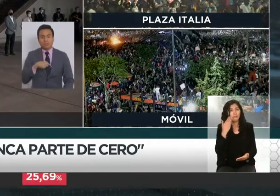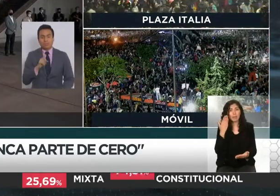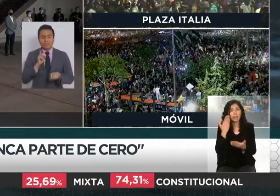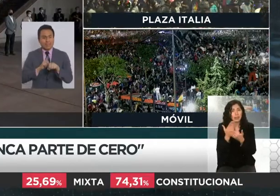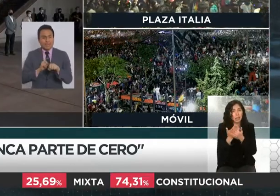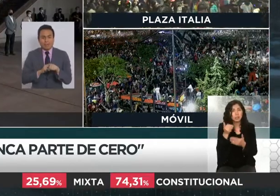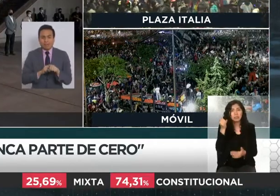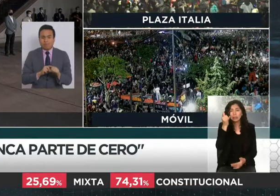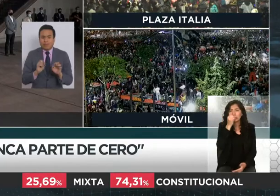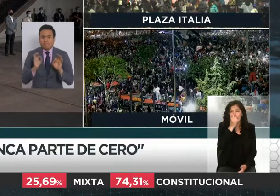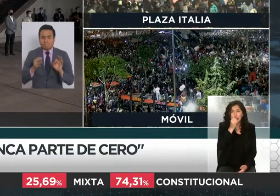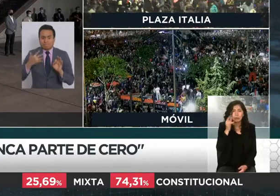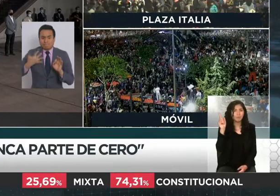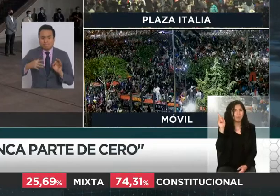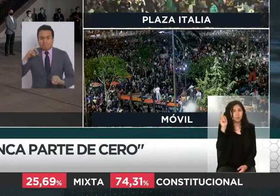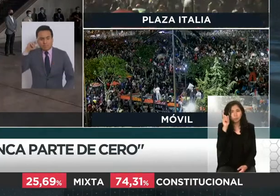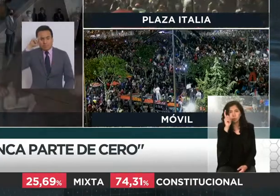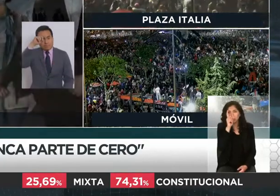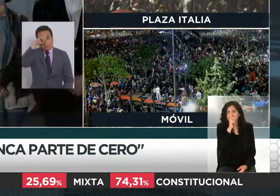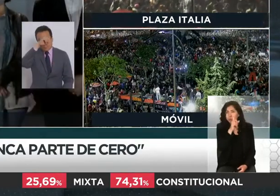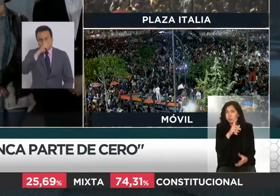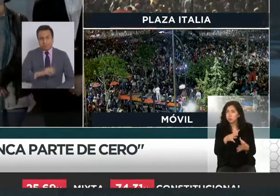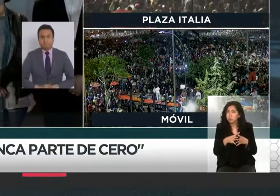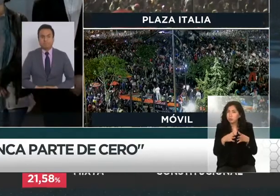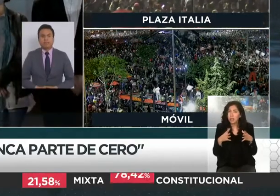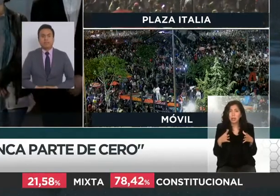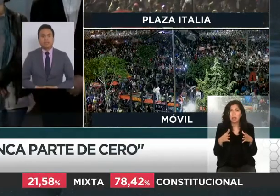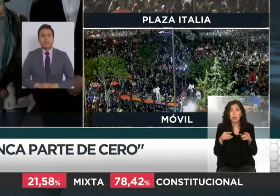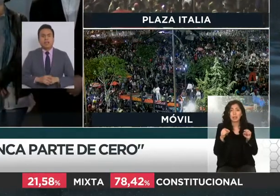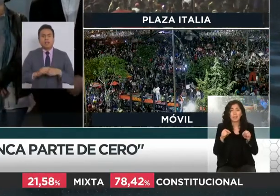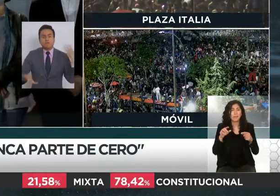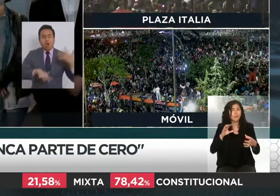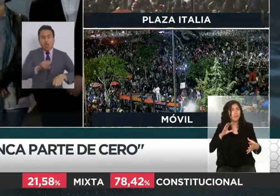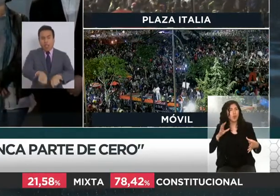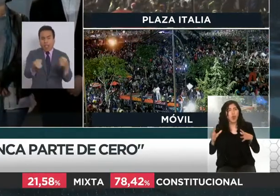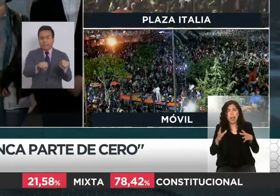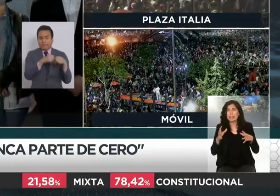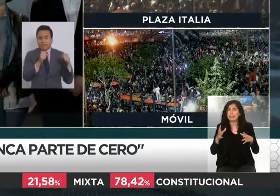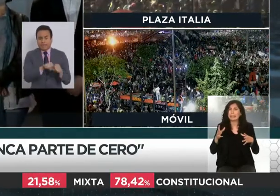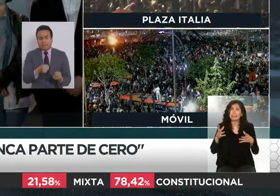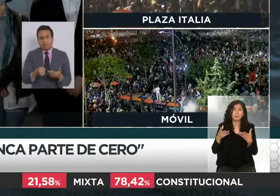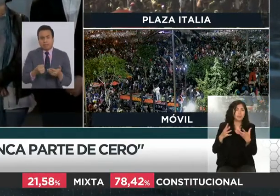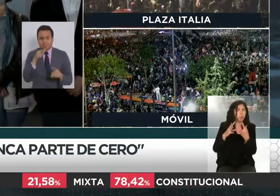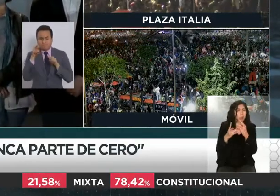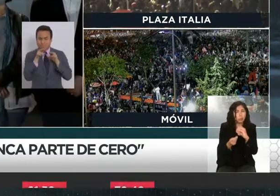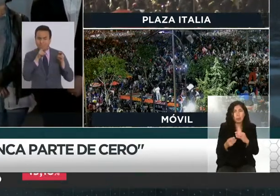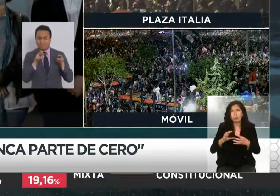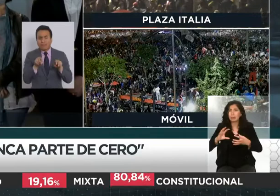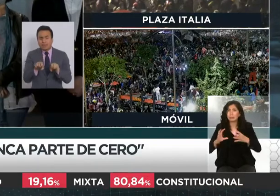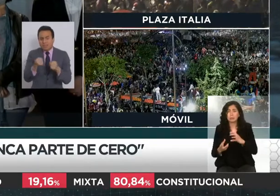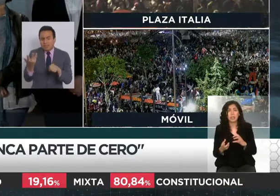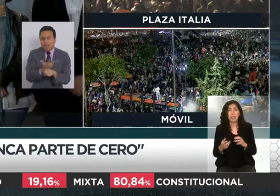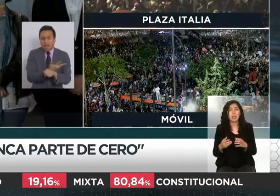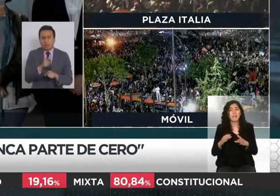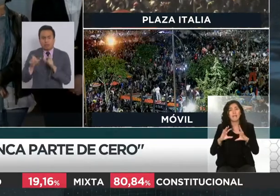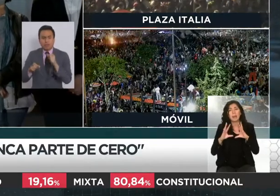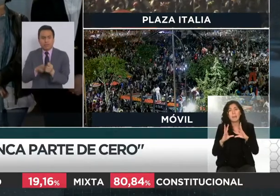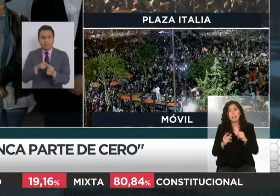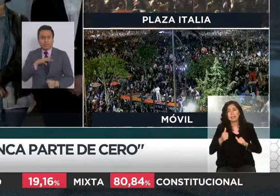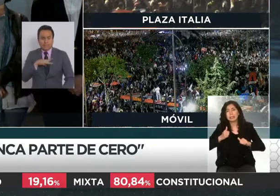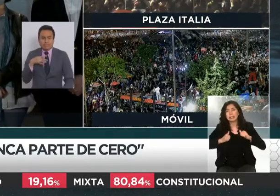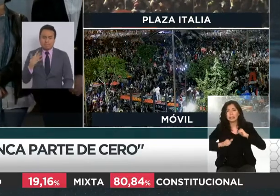tiempos extraordinariamente difíciles. La ola de violencia y destrucción que tanto daño ha causado a las familias